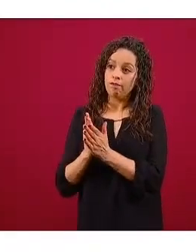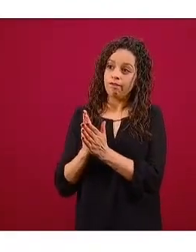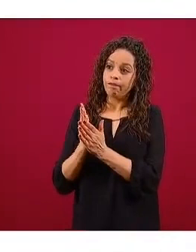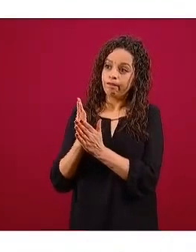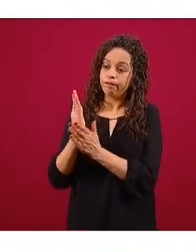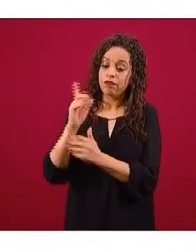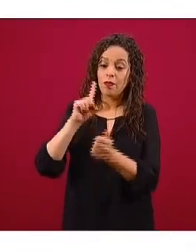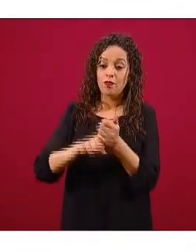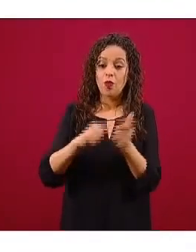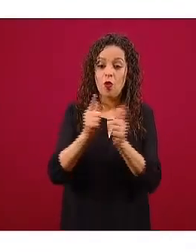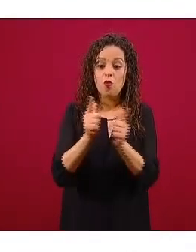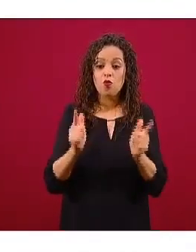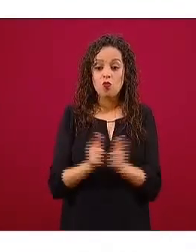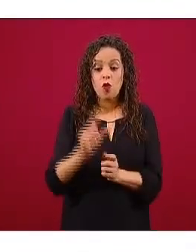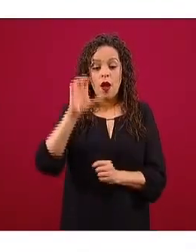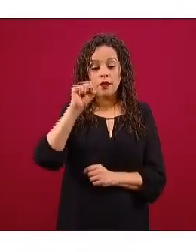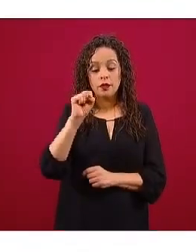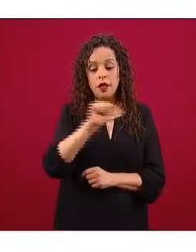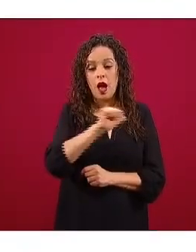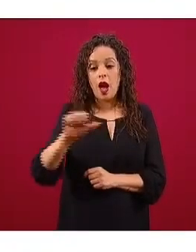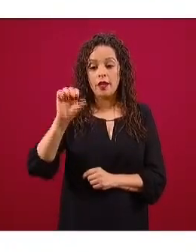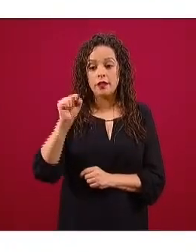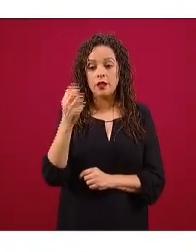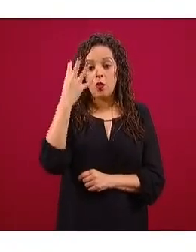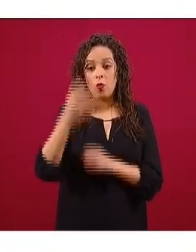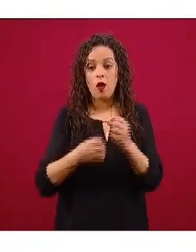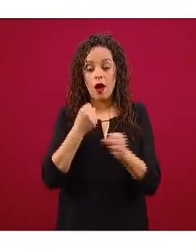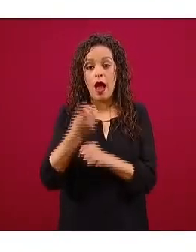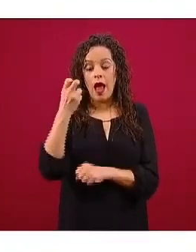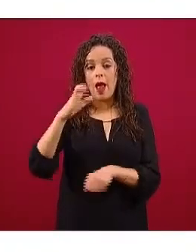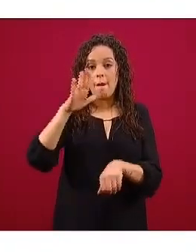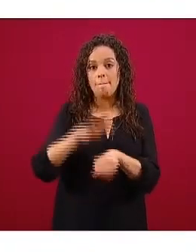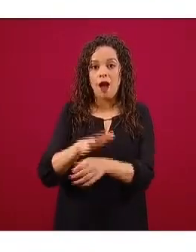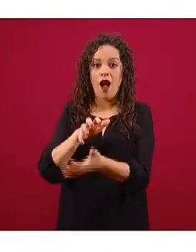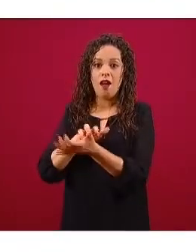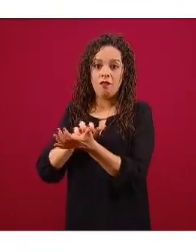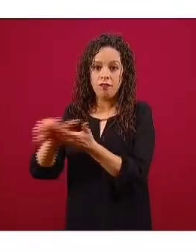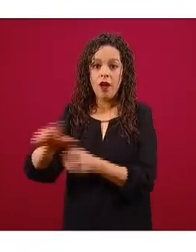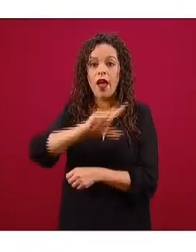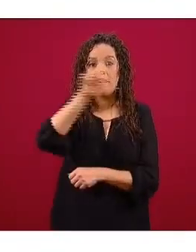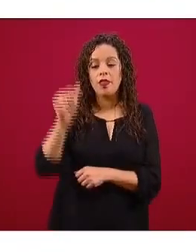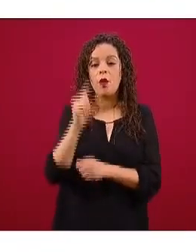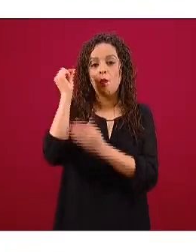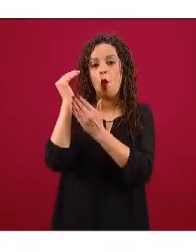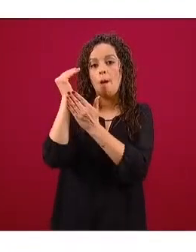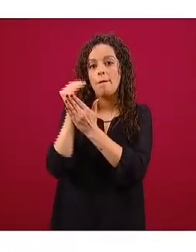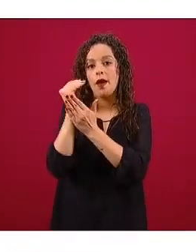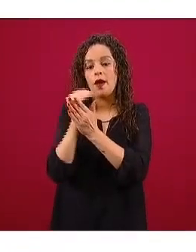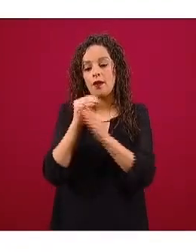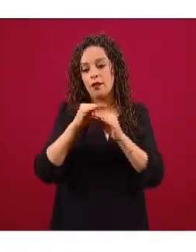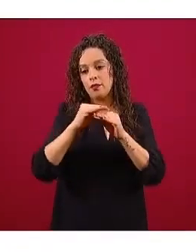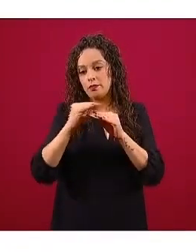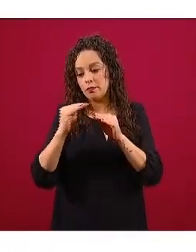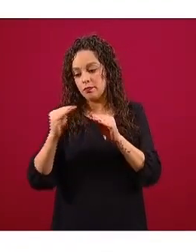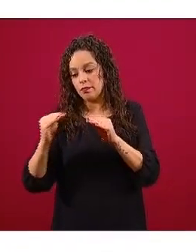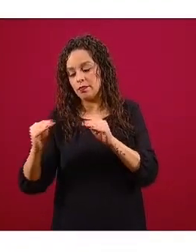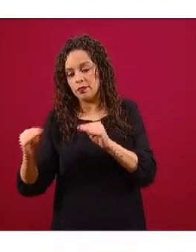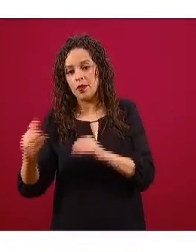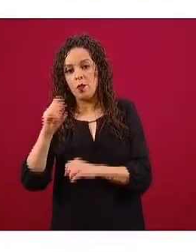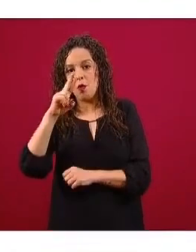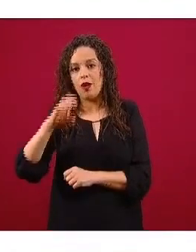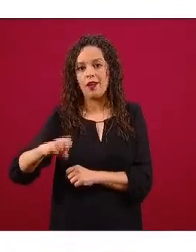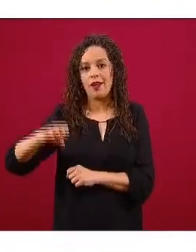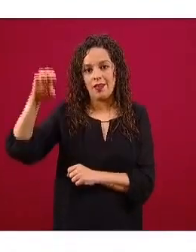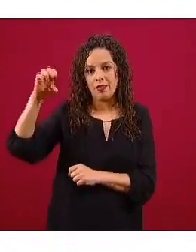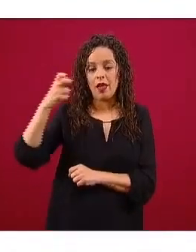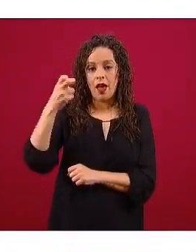de 60 a 64 años, que es de hecho el que tiene la mayor carga, y luego va disminuyendo un poco en función de la edad, que también tiene